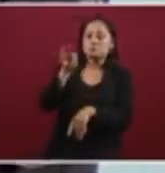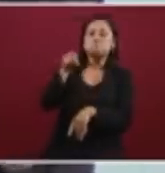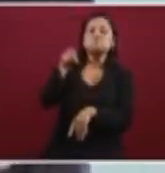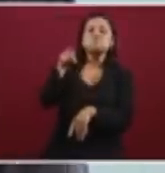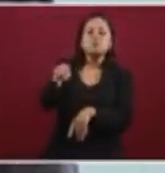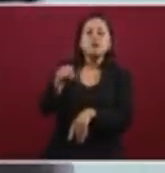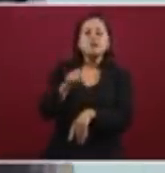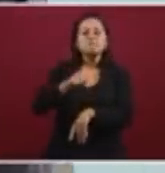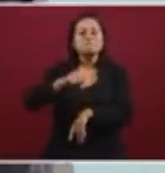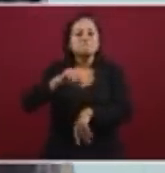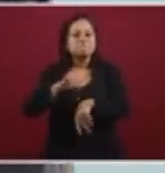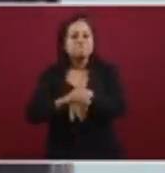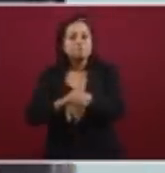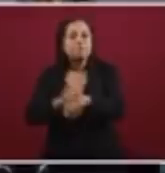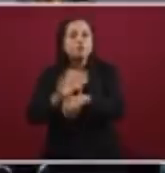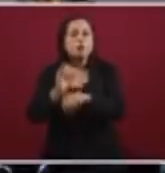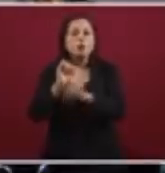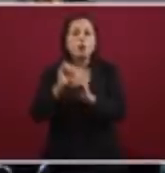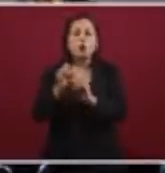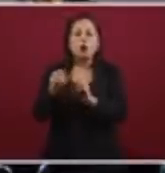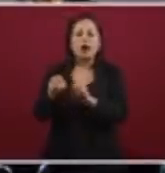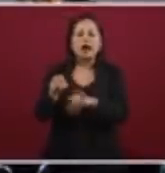que se dedicaban a eso